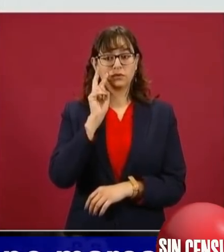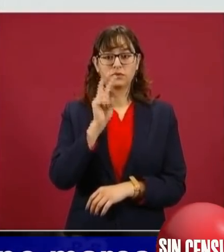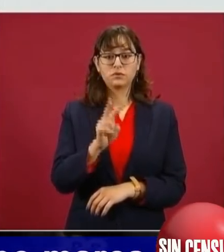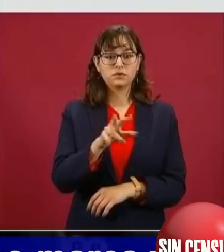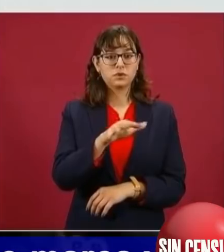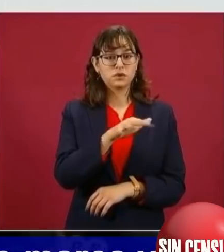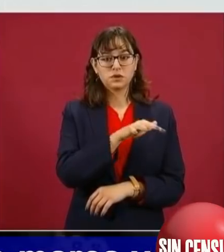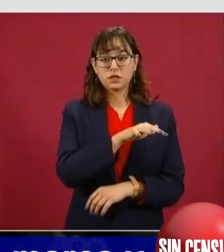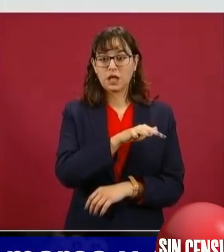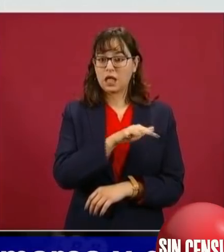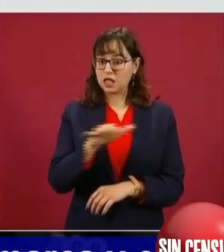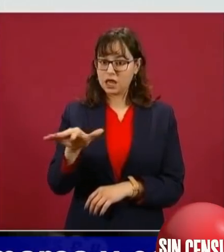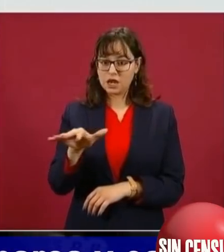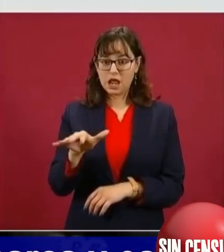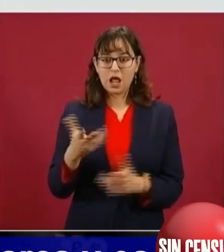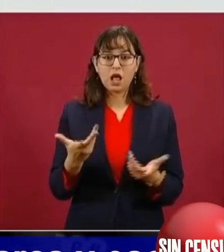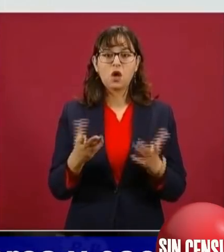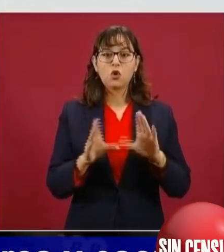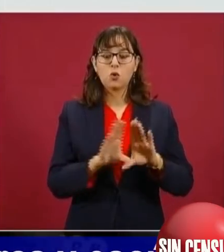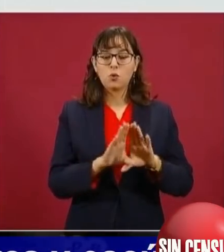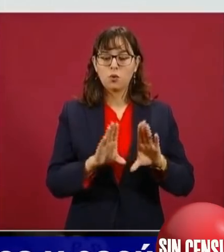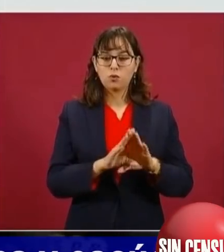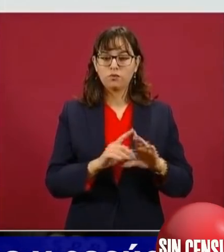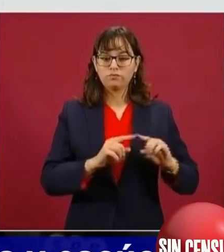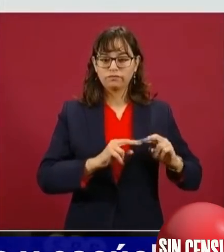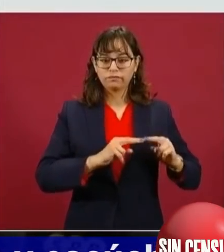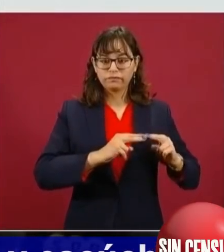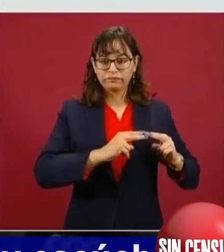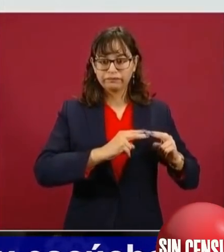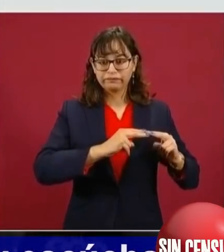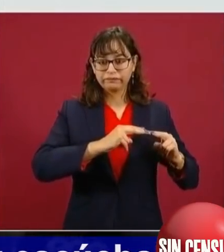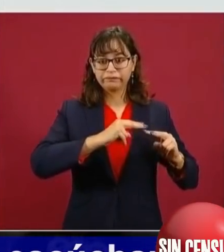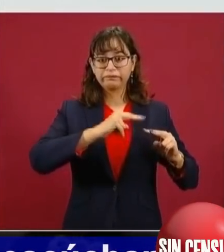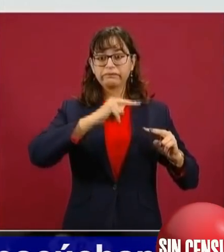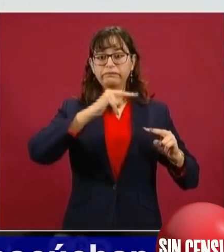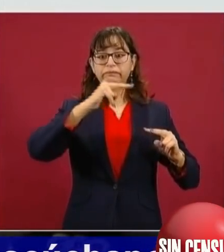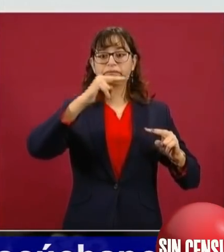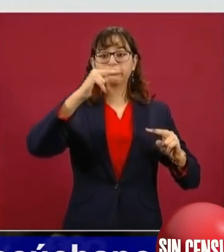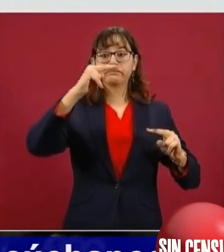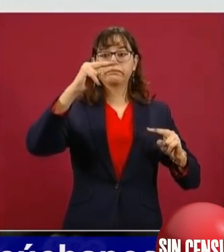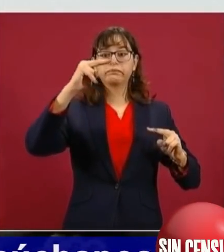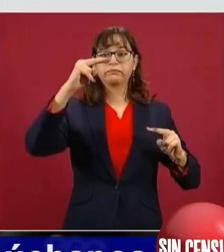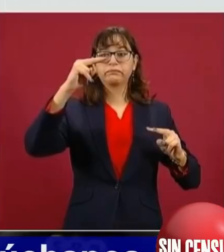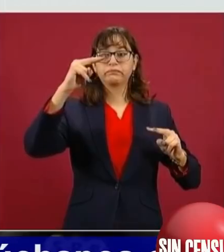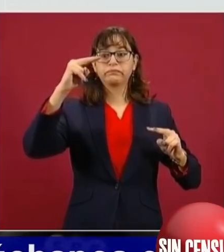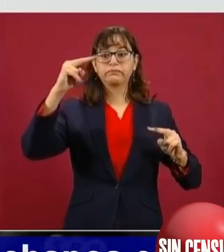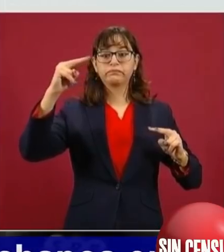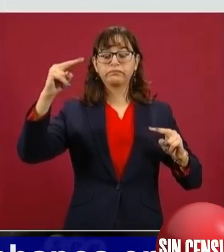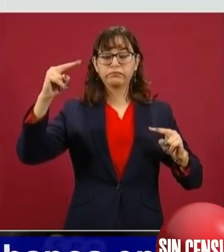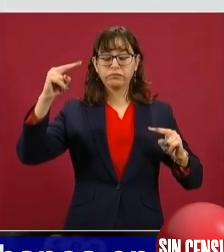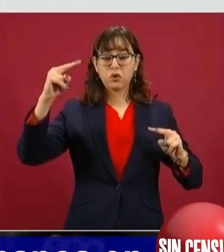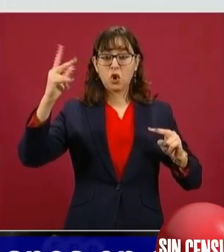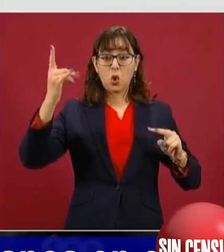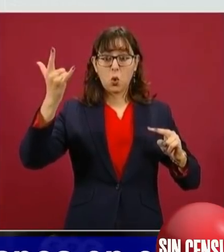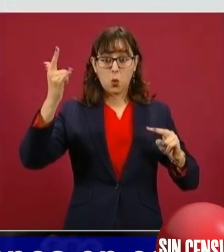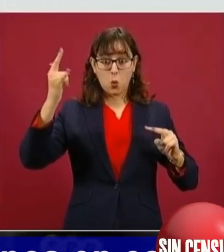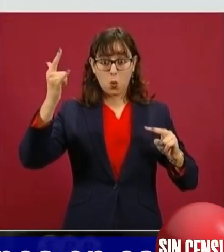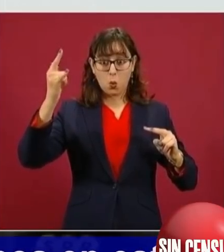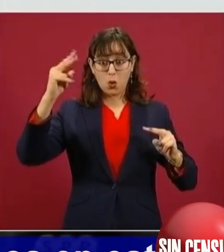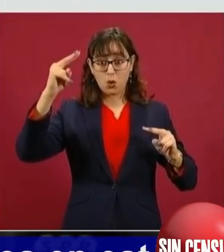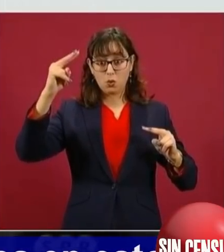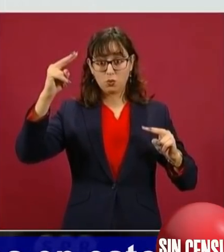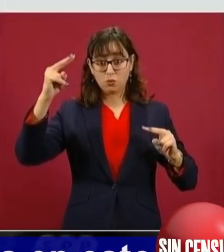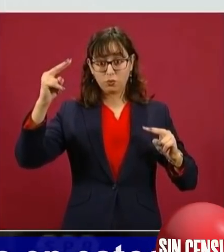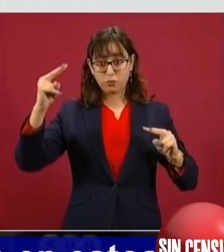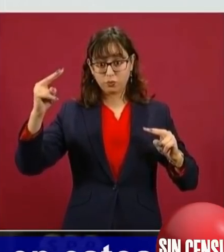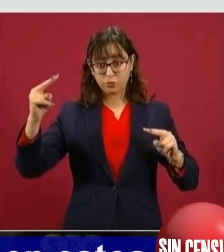ha aumentado el número de personas hospitalizadas, pero llegando a la última semana de julio empieza a